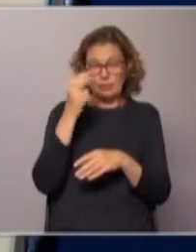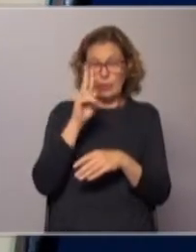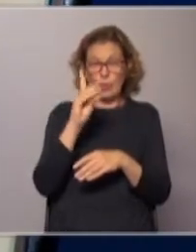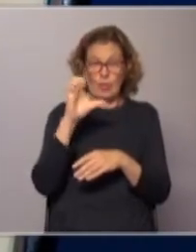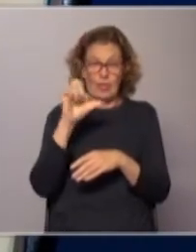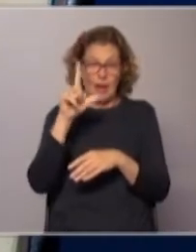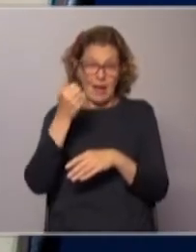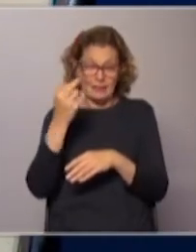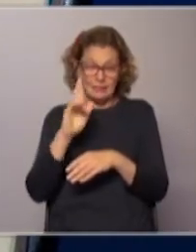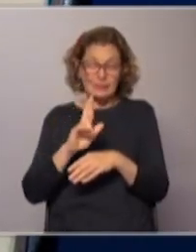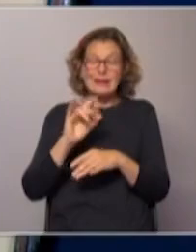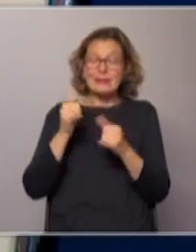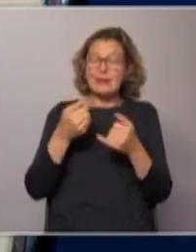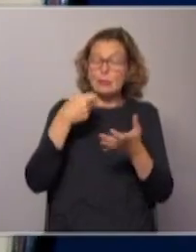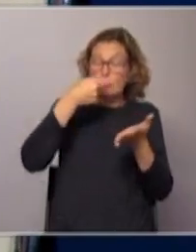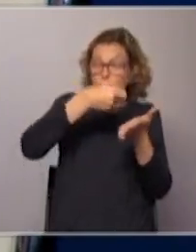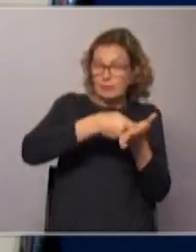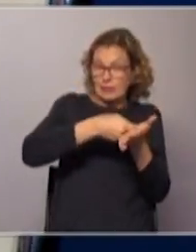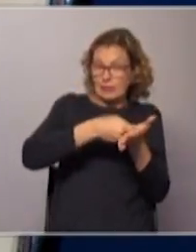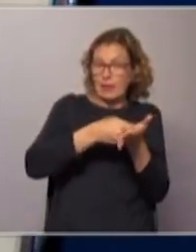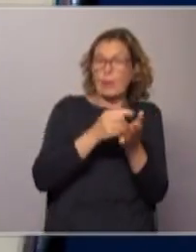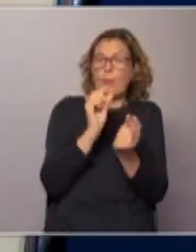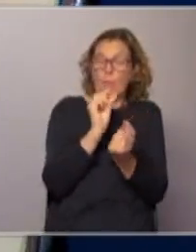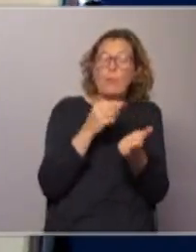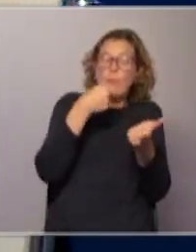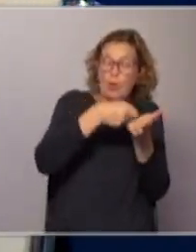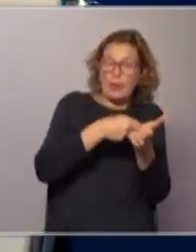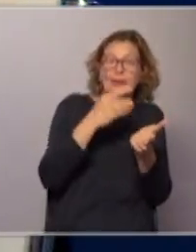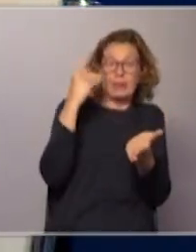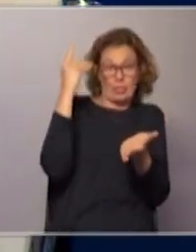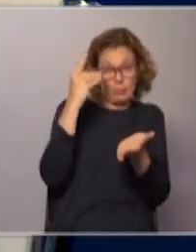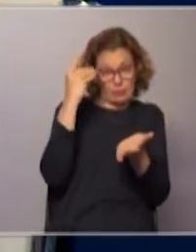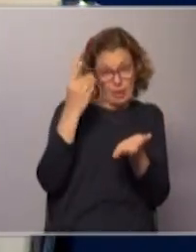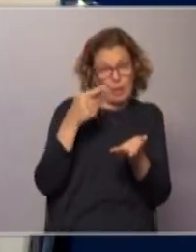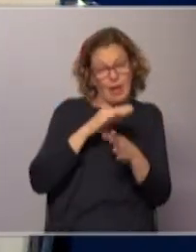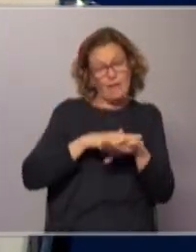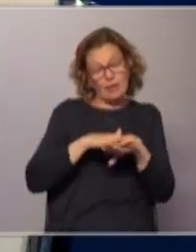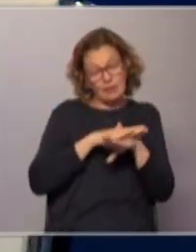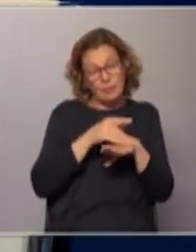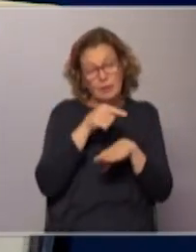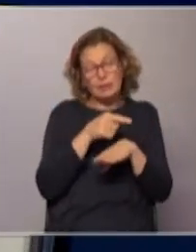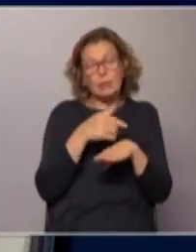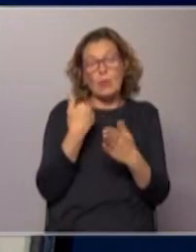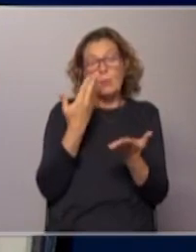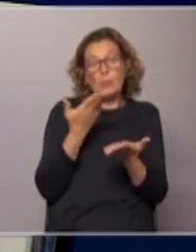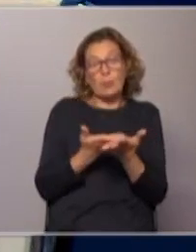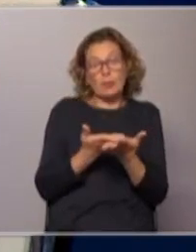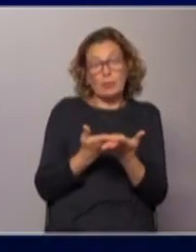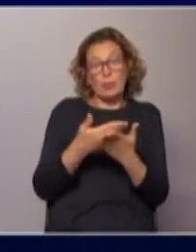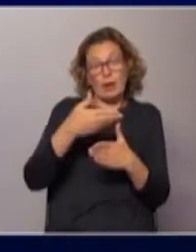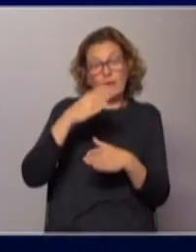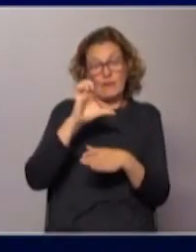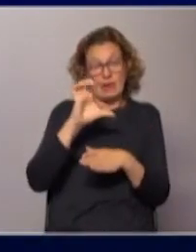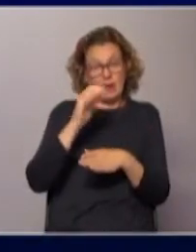partida importante en el importante una partida adicional en diputados- acaba básicamente lo proponemos para becas